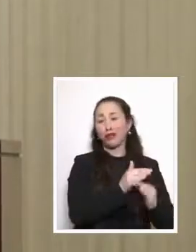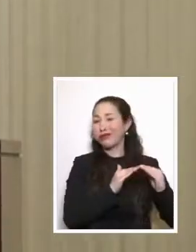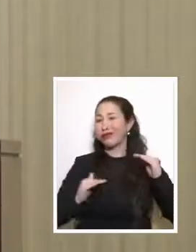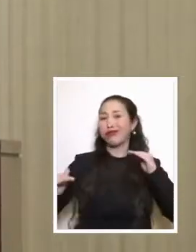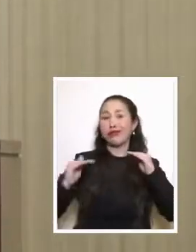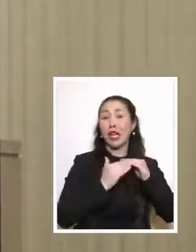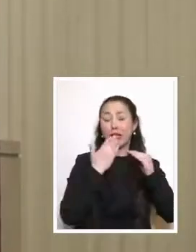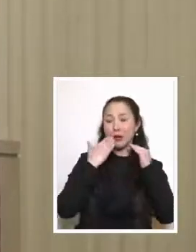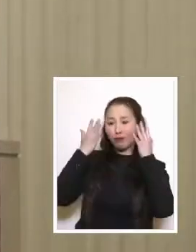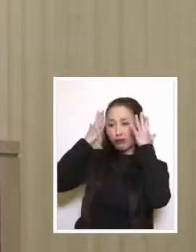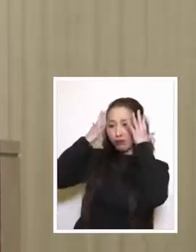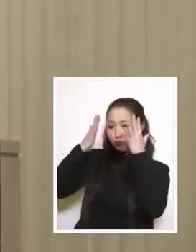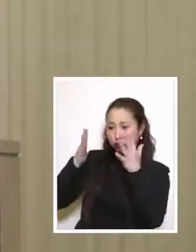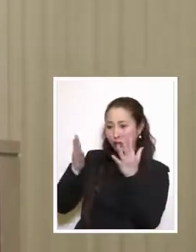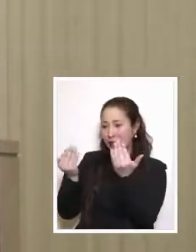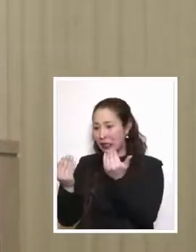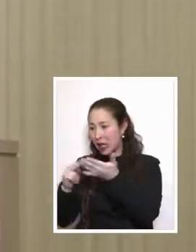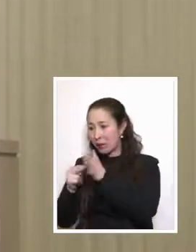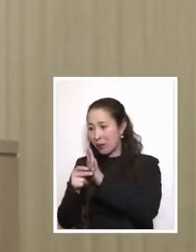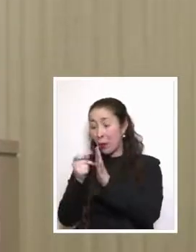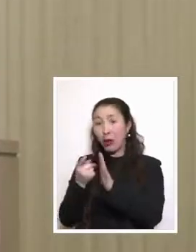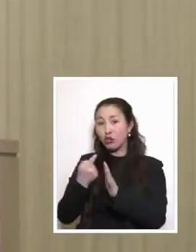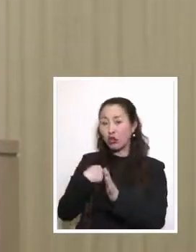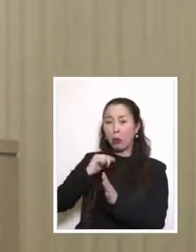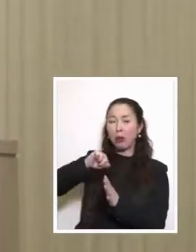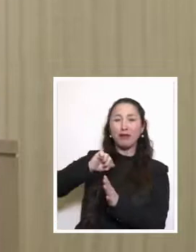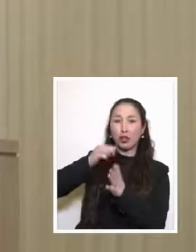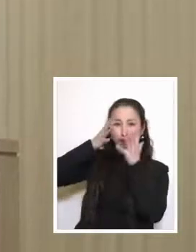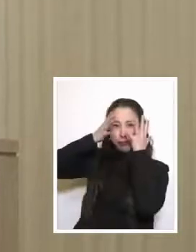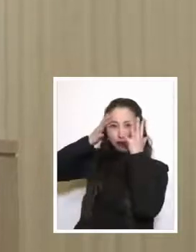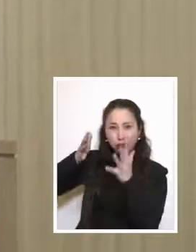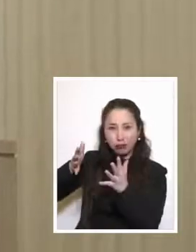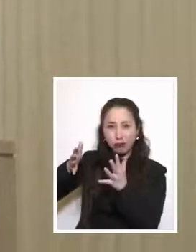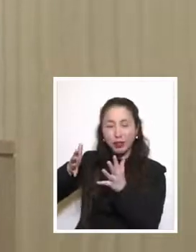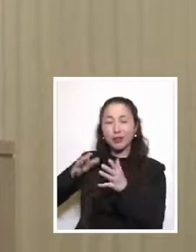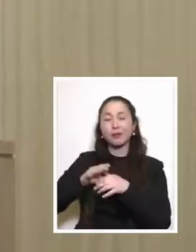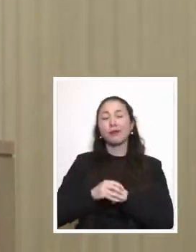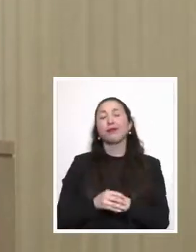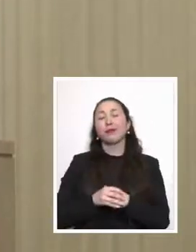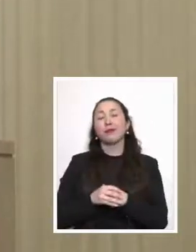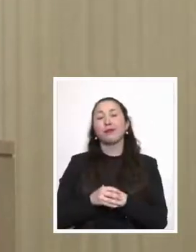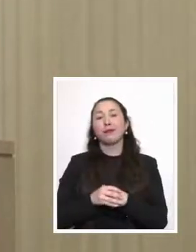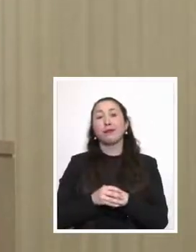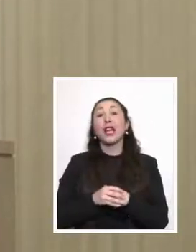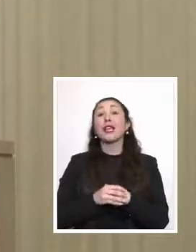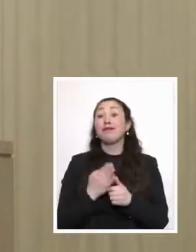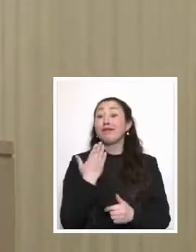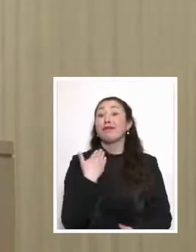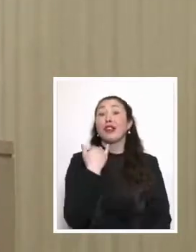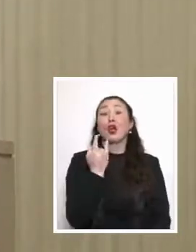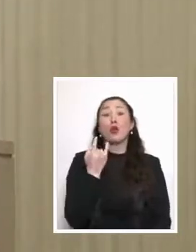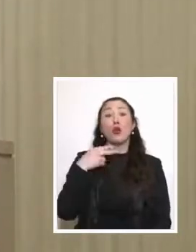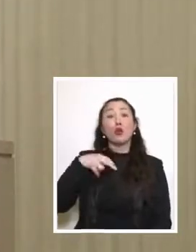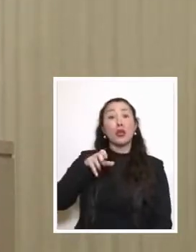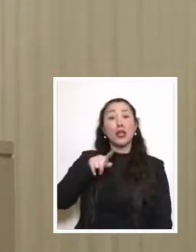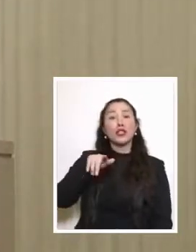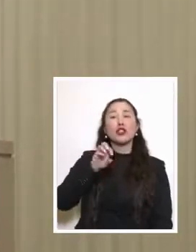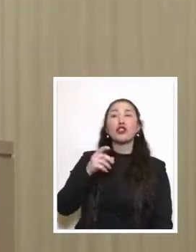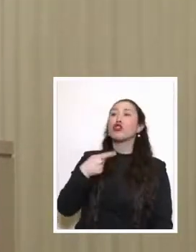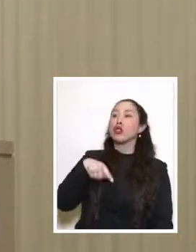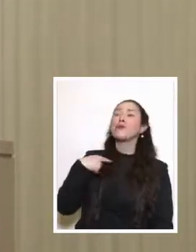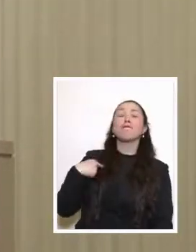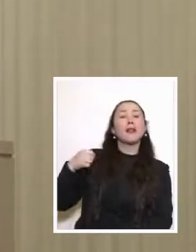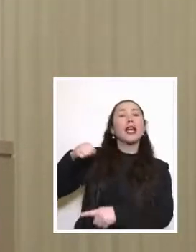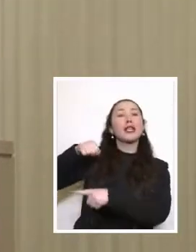a las necesidades y problemas de nuestro entorno. Acogemos el llamado de UNESCO de avanzar en un